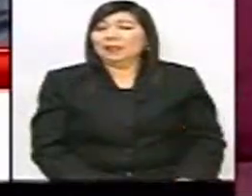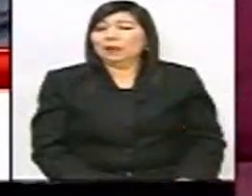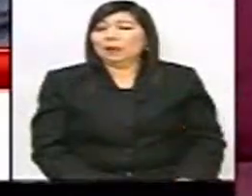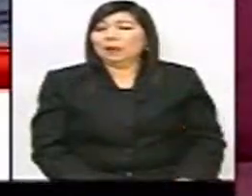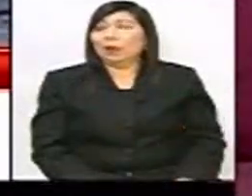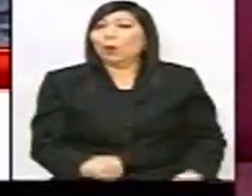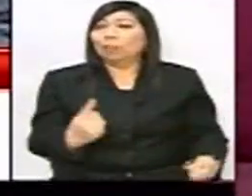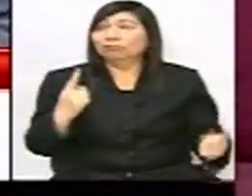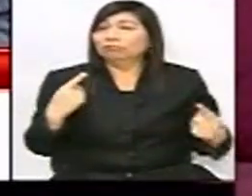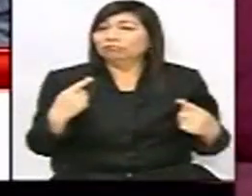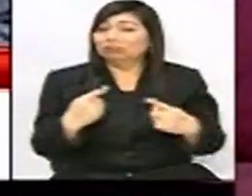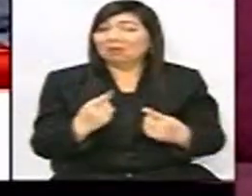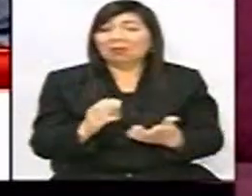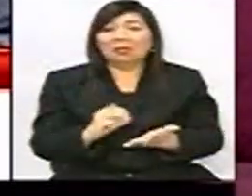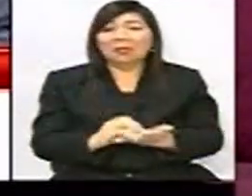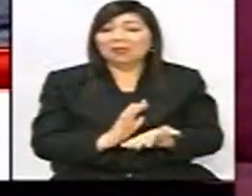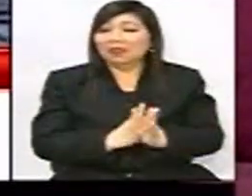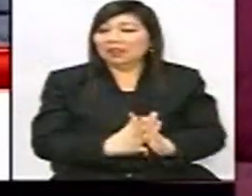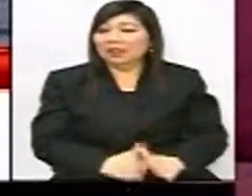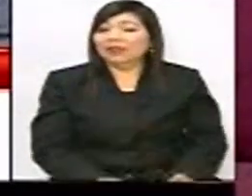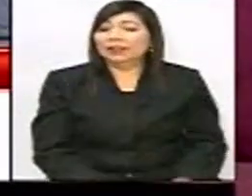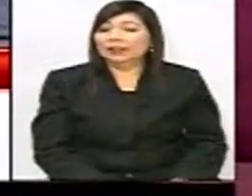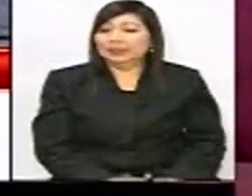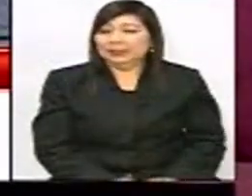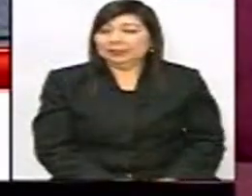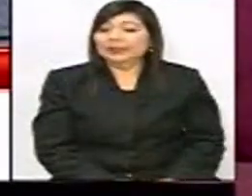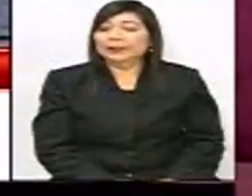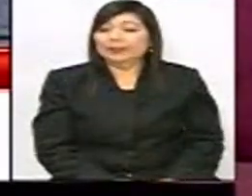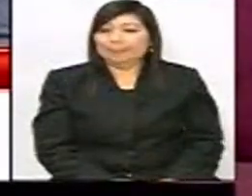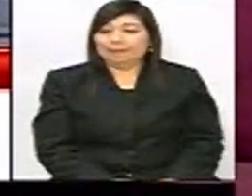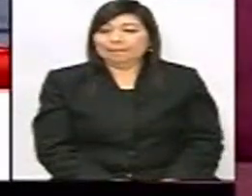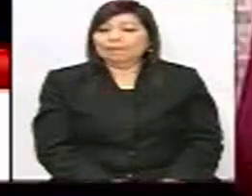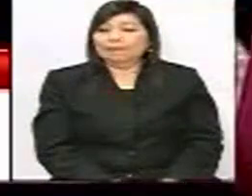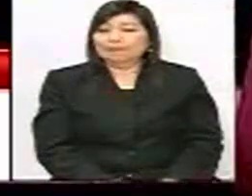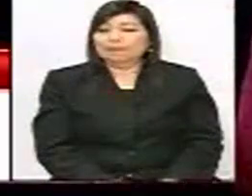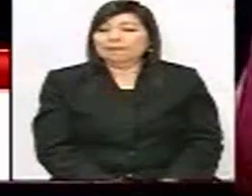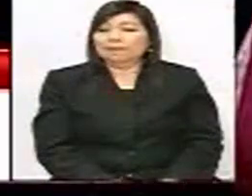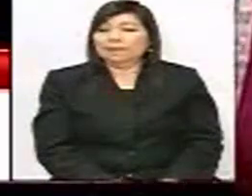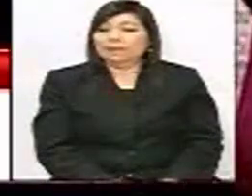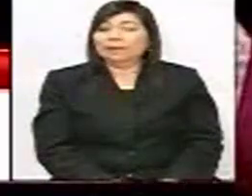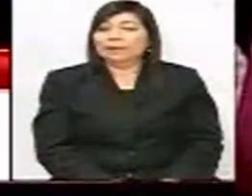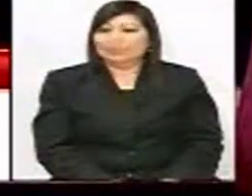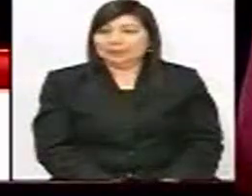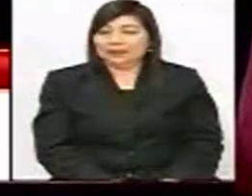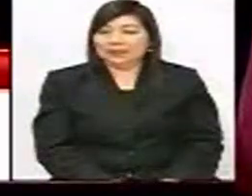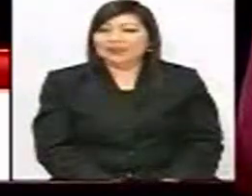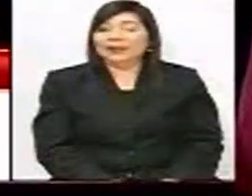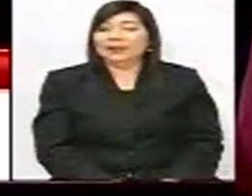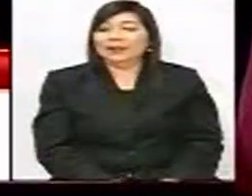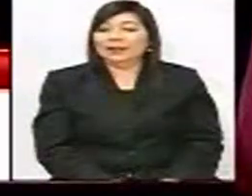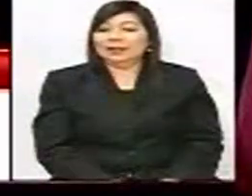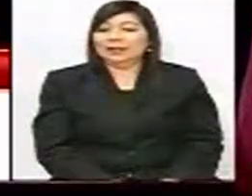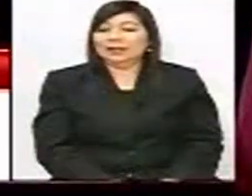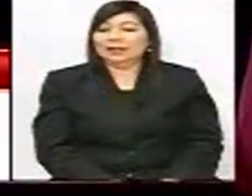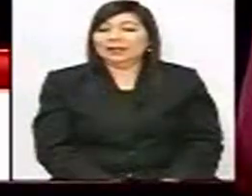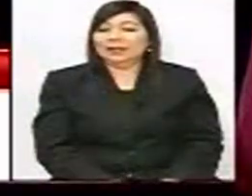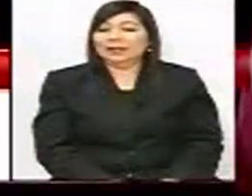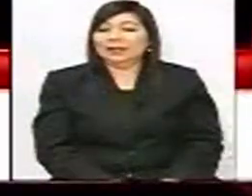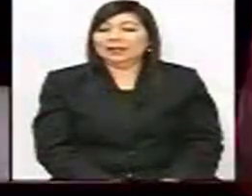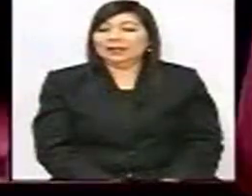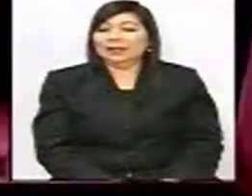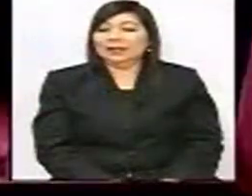cuando tienen que afrontar y dar el pecho, no lo da. Una intervención a la congresista. ¿Cómo no? Congresista Aramayo. Gracias, presidente. Yo